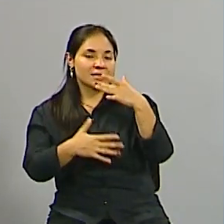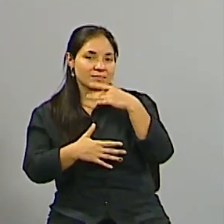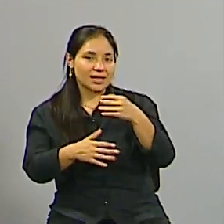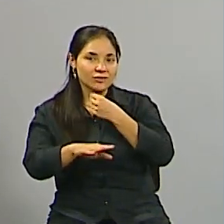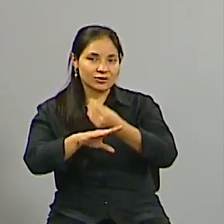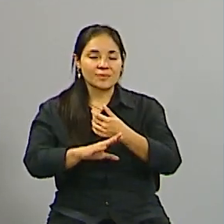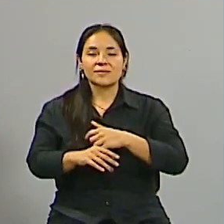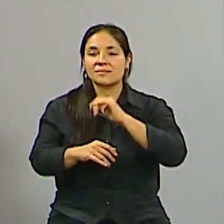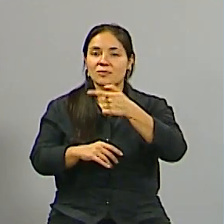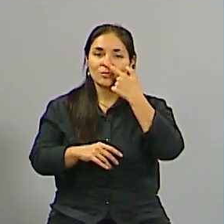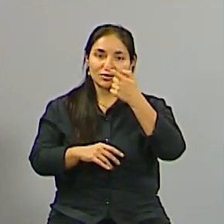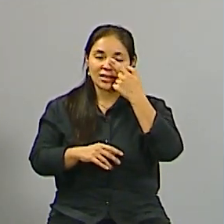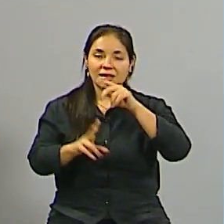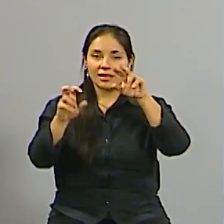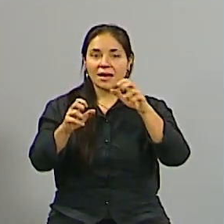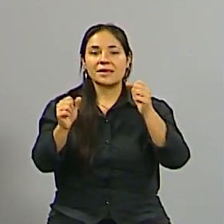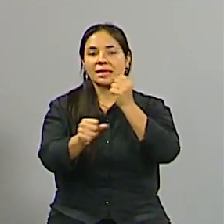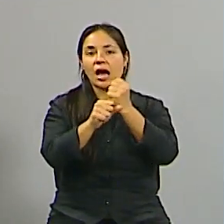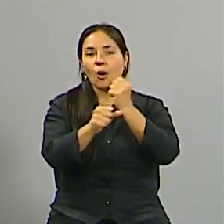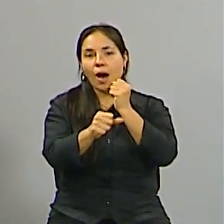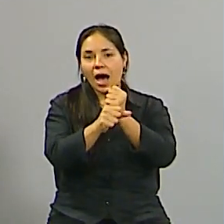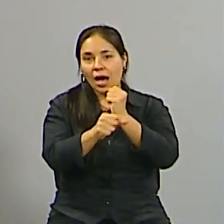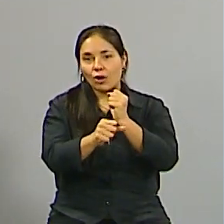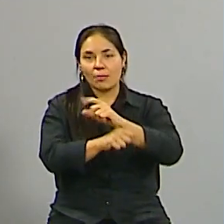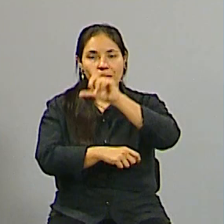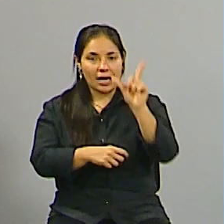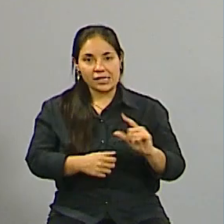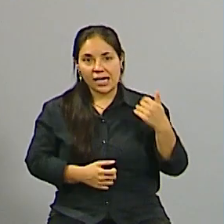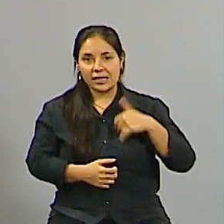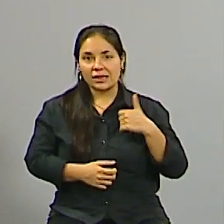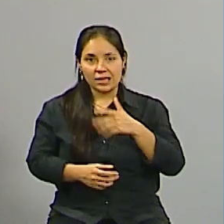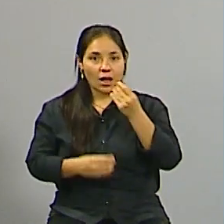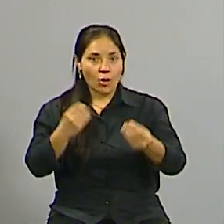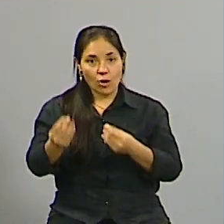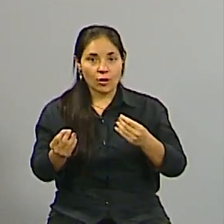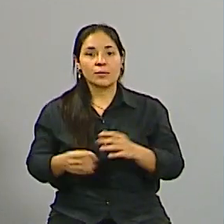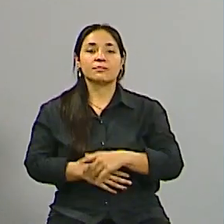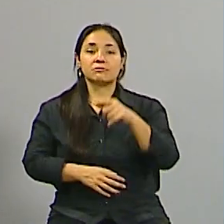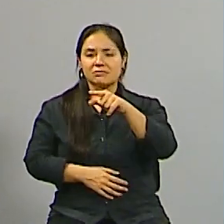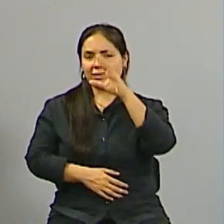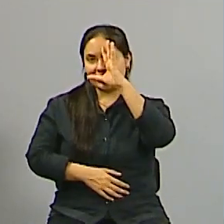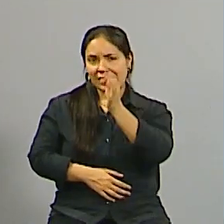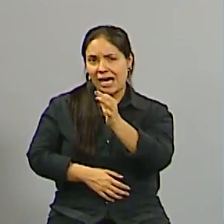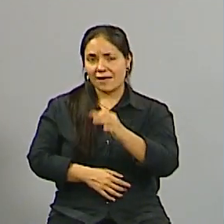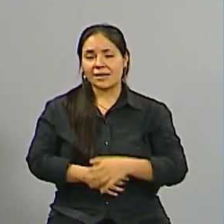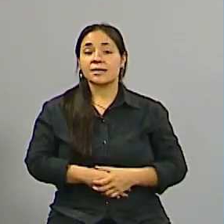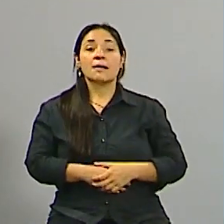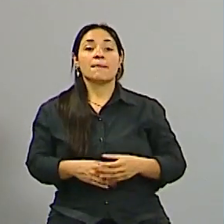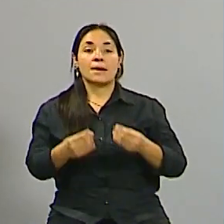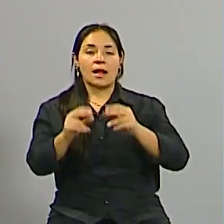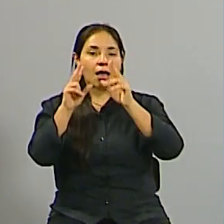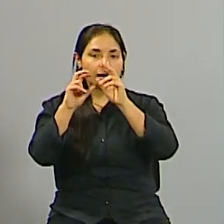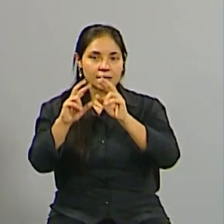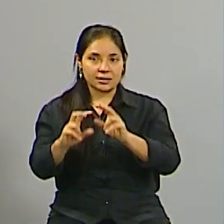tema muy interesante, el tema de hablar del mercado laboral argentino en particular, y quién mejor que vos para poder